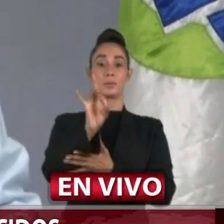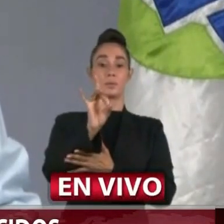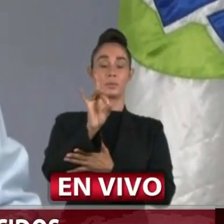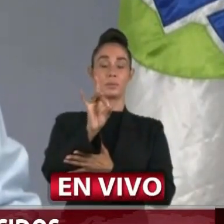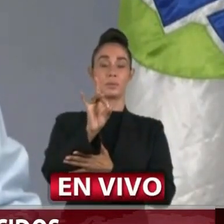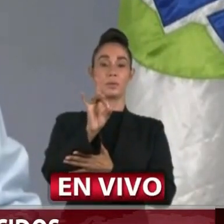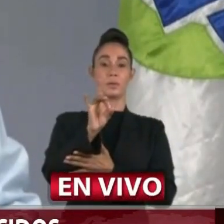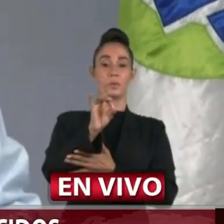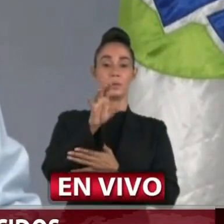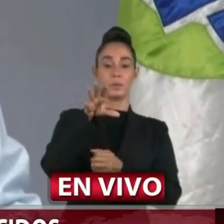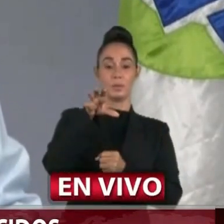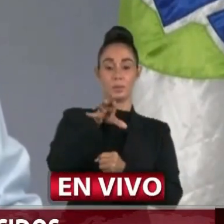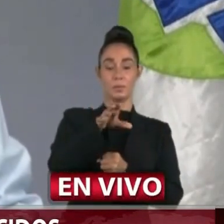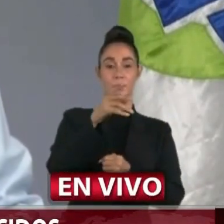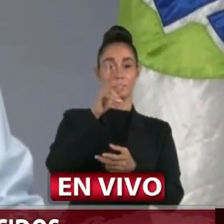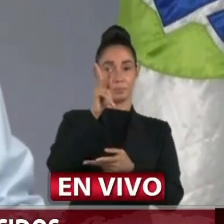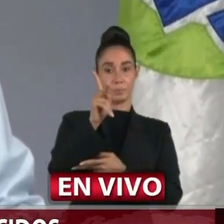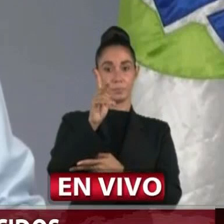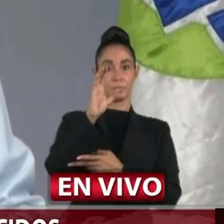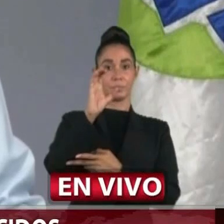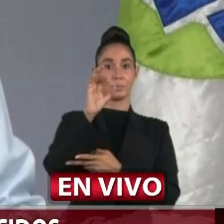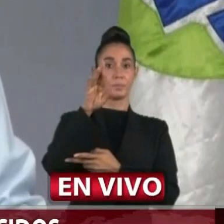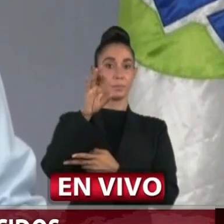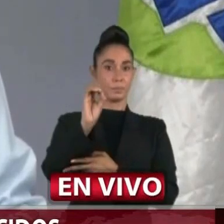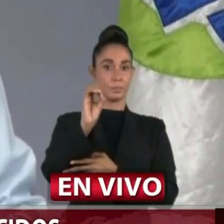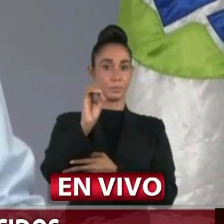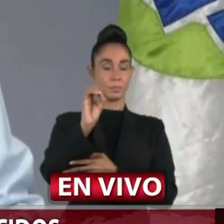22.498 por PCR.